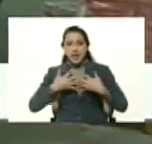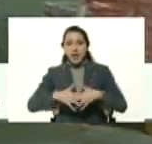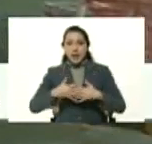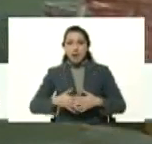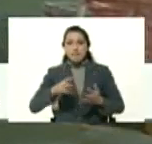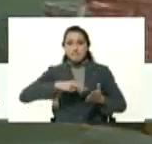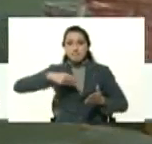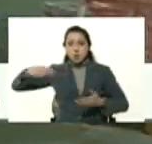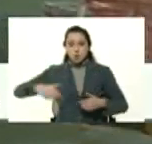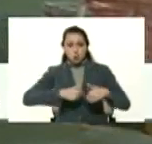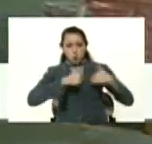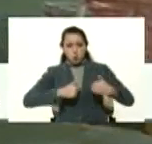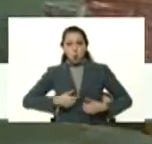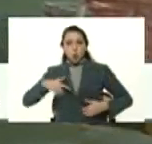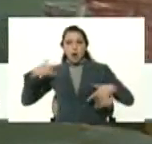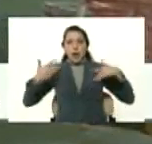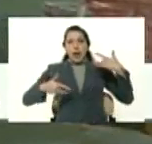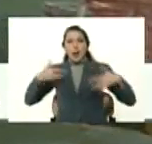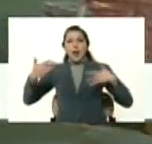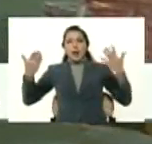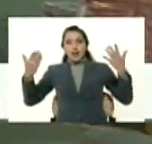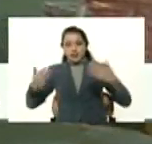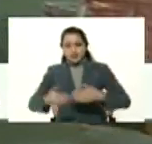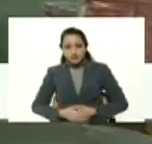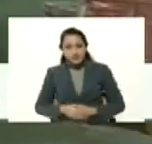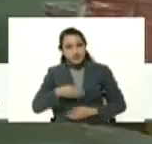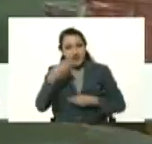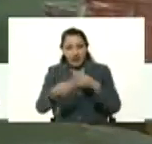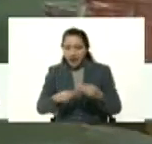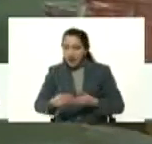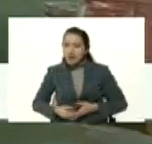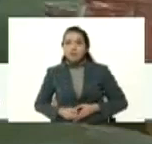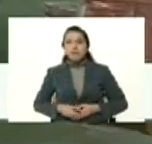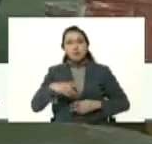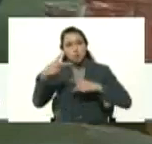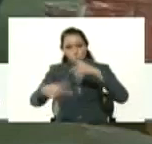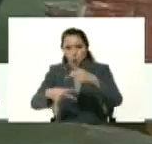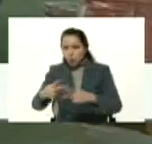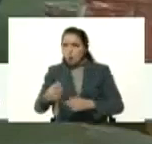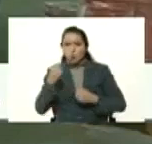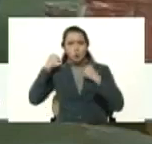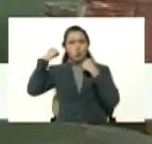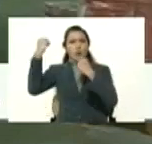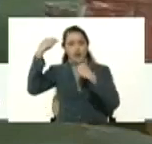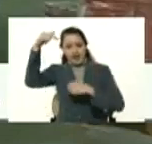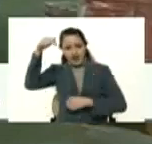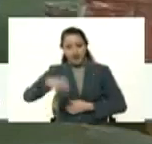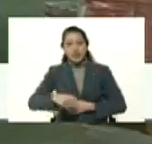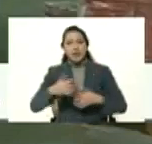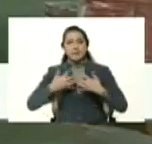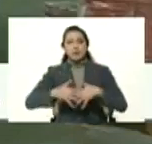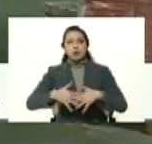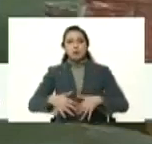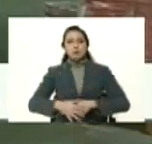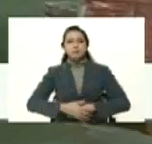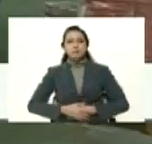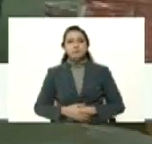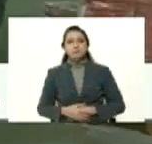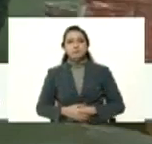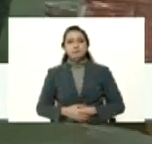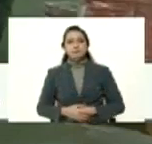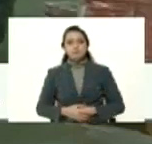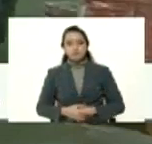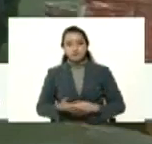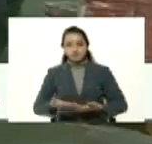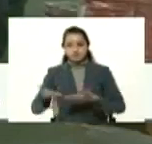con el corazón alegre, producir es vencer y aquí estamos venciendo. Adelante,